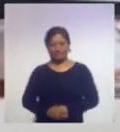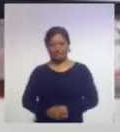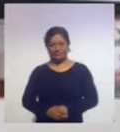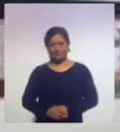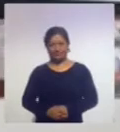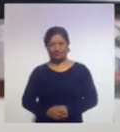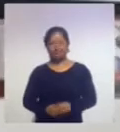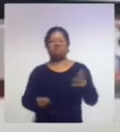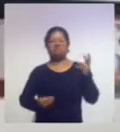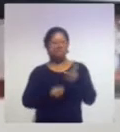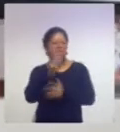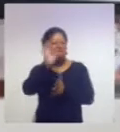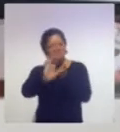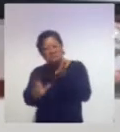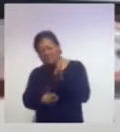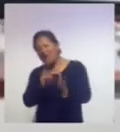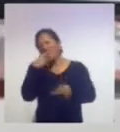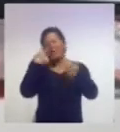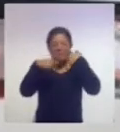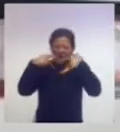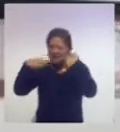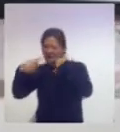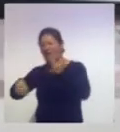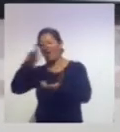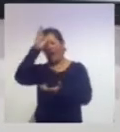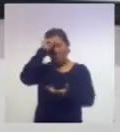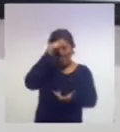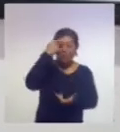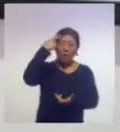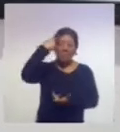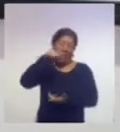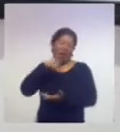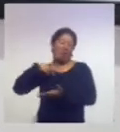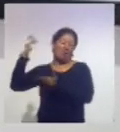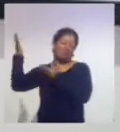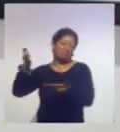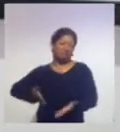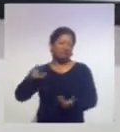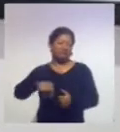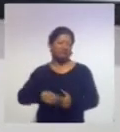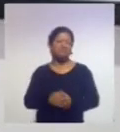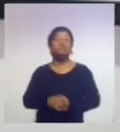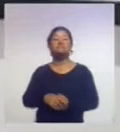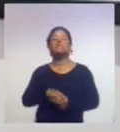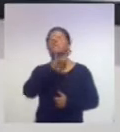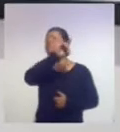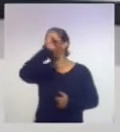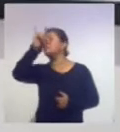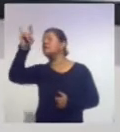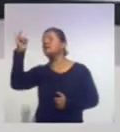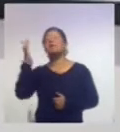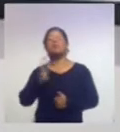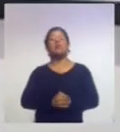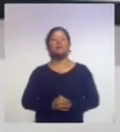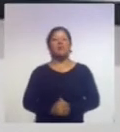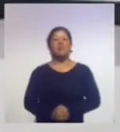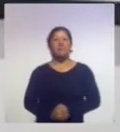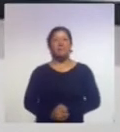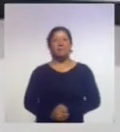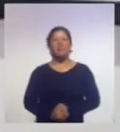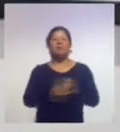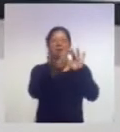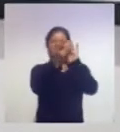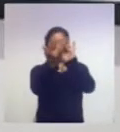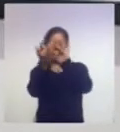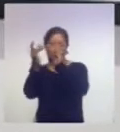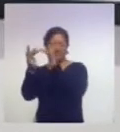nuevos acuerdos para traer artistas de Lituania a esta galería y bueno, contactando